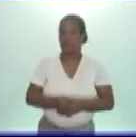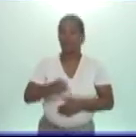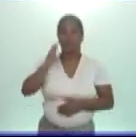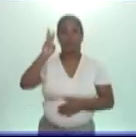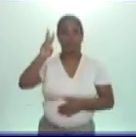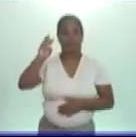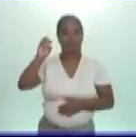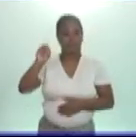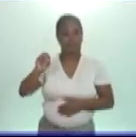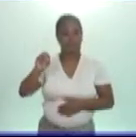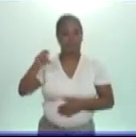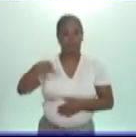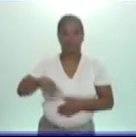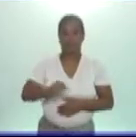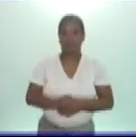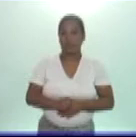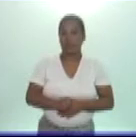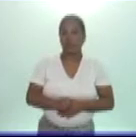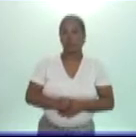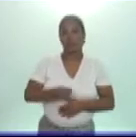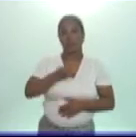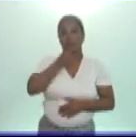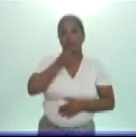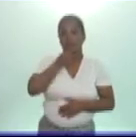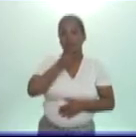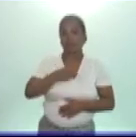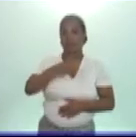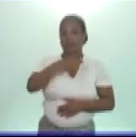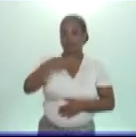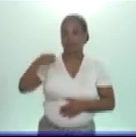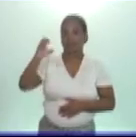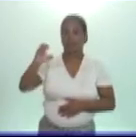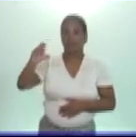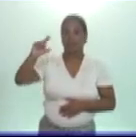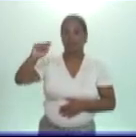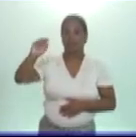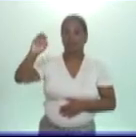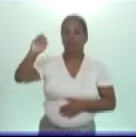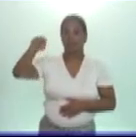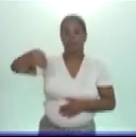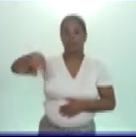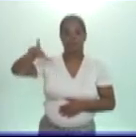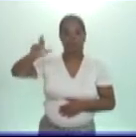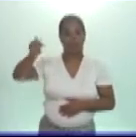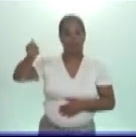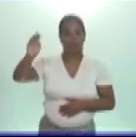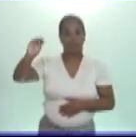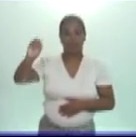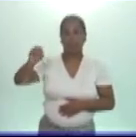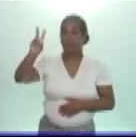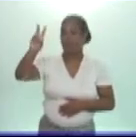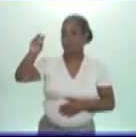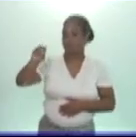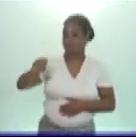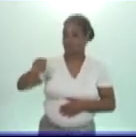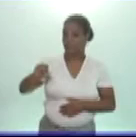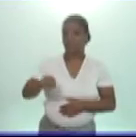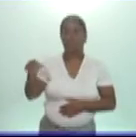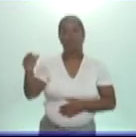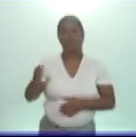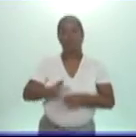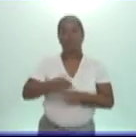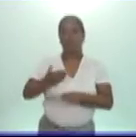serían 30 hectagramos y por lo tanto 3 kilogramos. Hay otros incisos en la tabla que después ustedes pueden